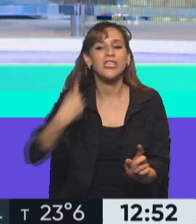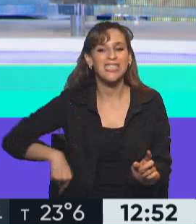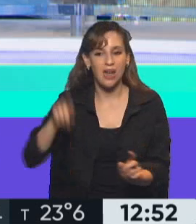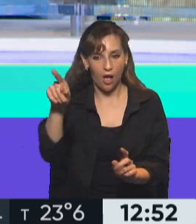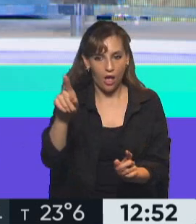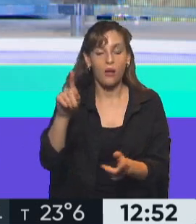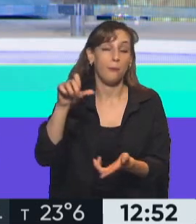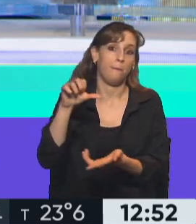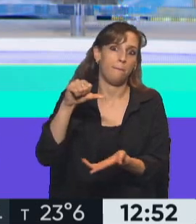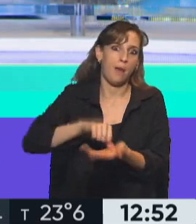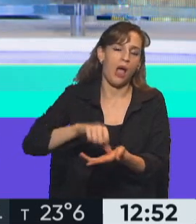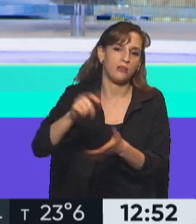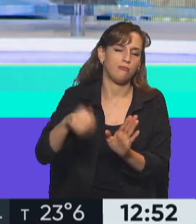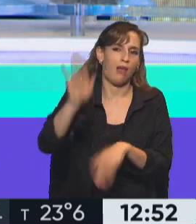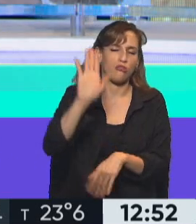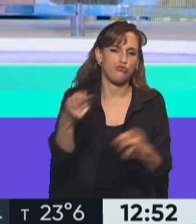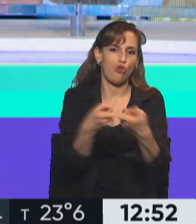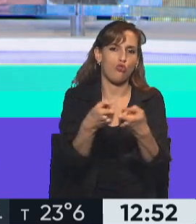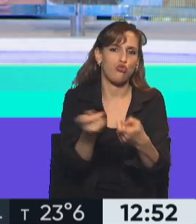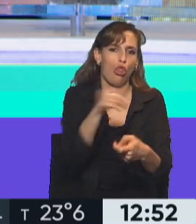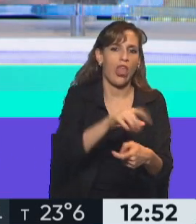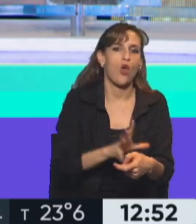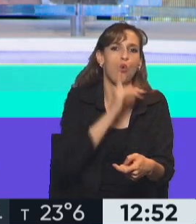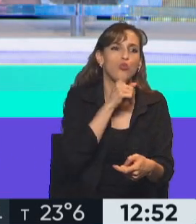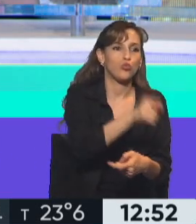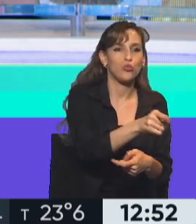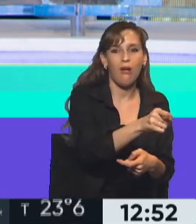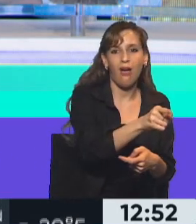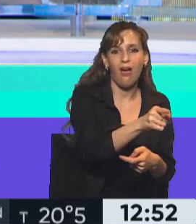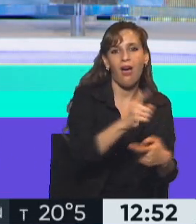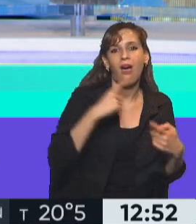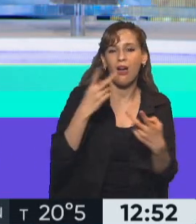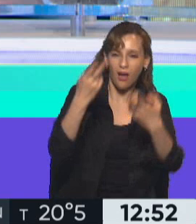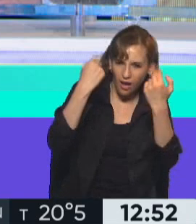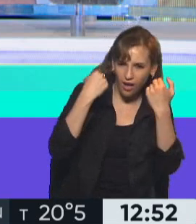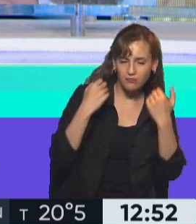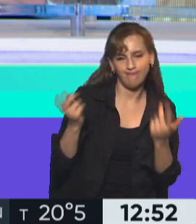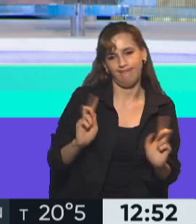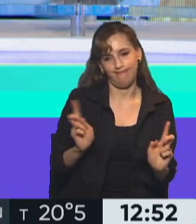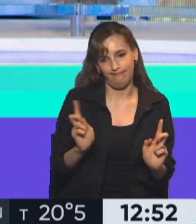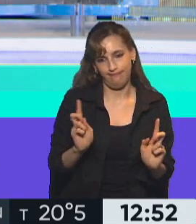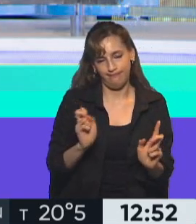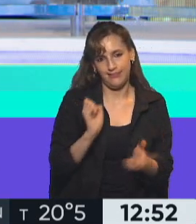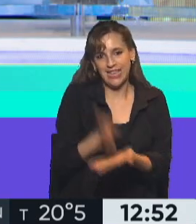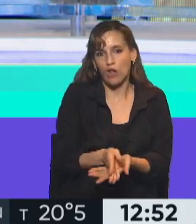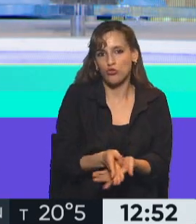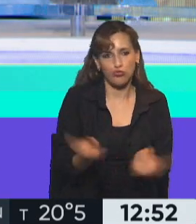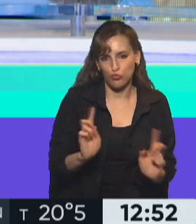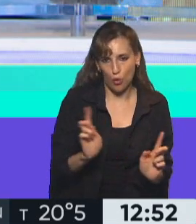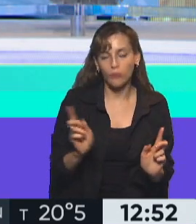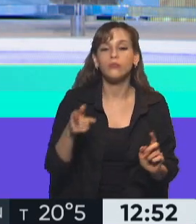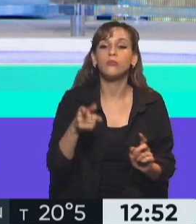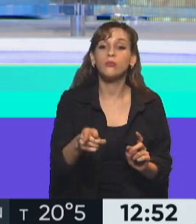un gran socio comercial de Rusia, abiertamente plegándose a ese esquema de sanciones. Dicho esto, no